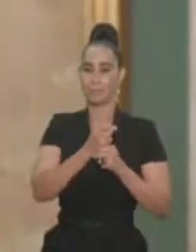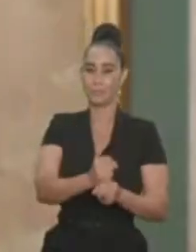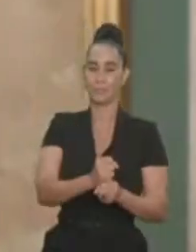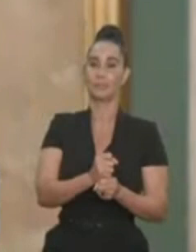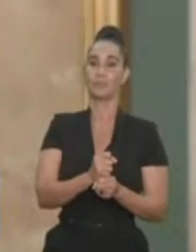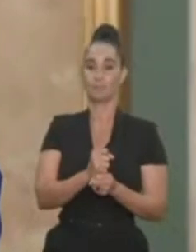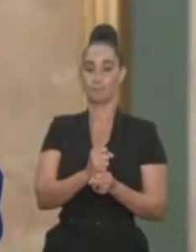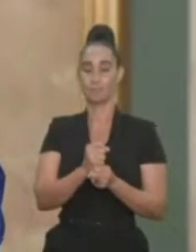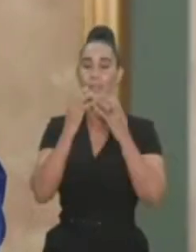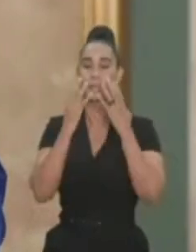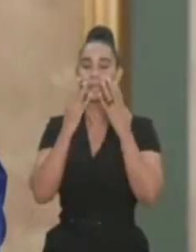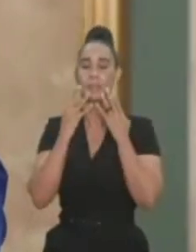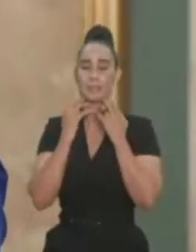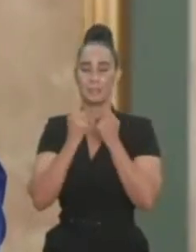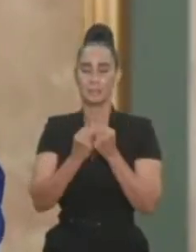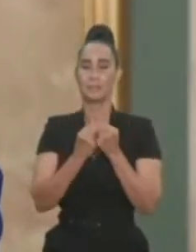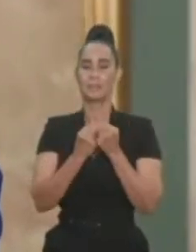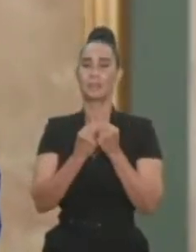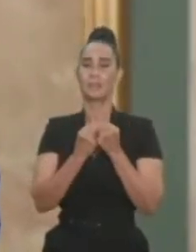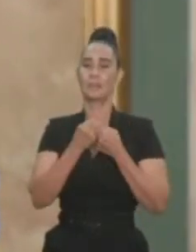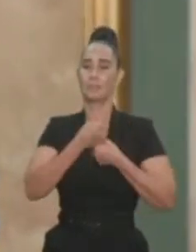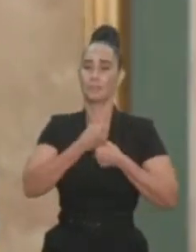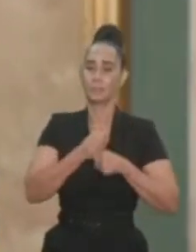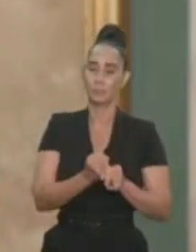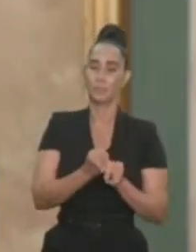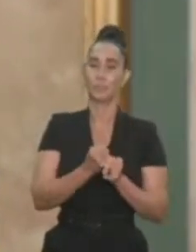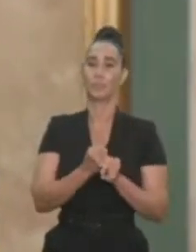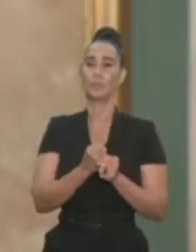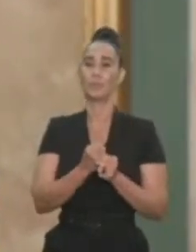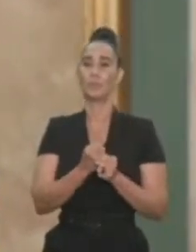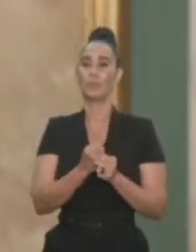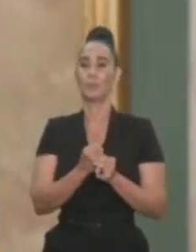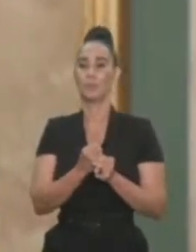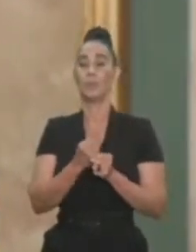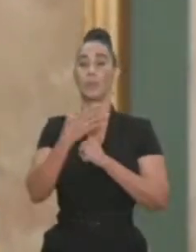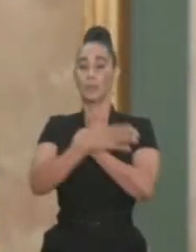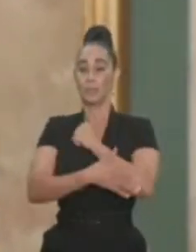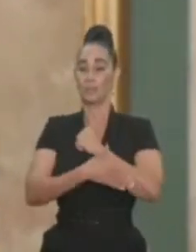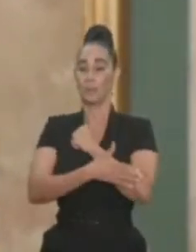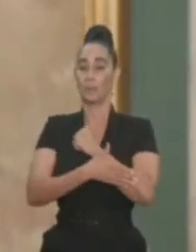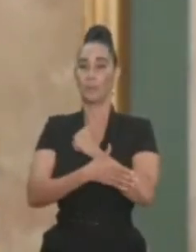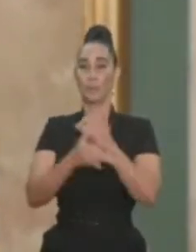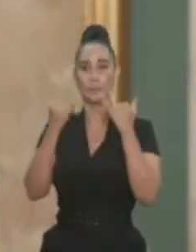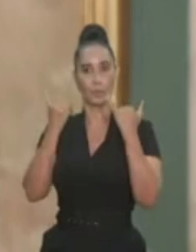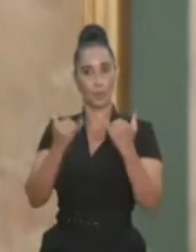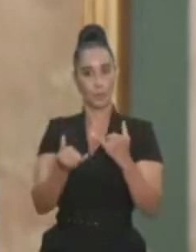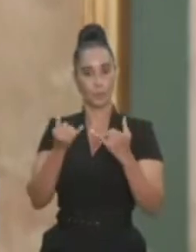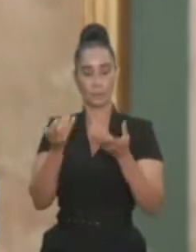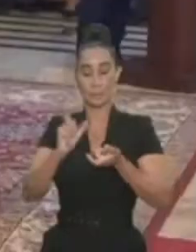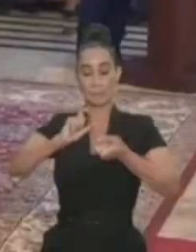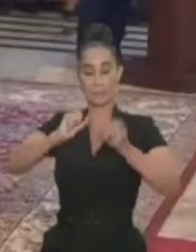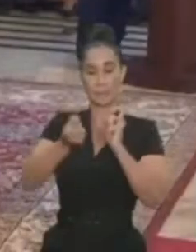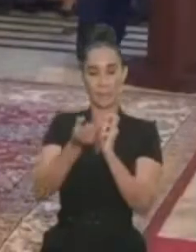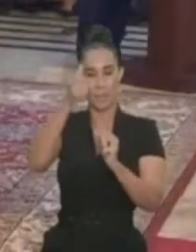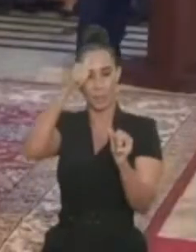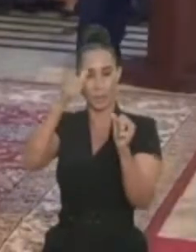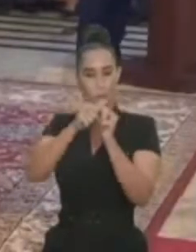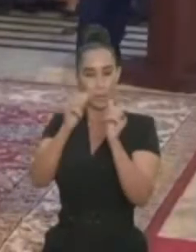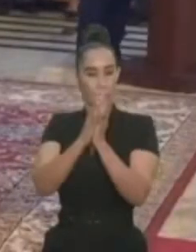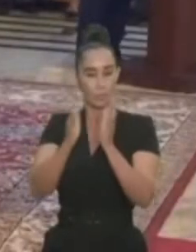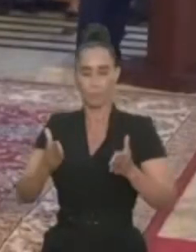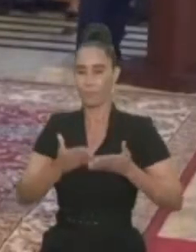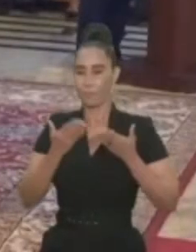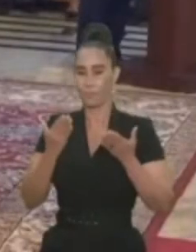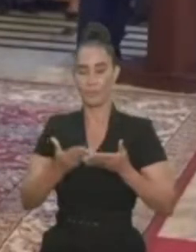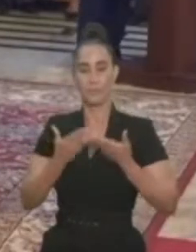Pero fue un día triste para nosotros, muy triste, y para la nación. Pero hoy tiene que ser un día donde recordemos, y lo recordemos